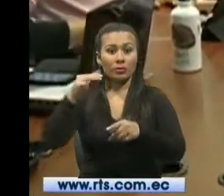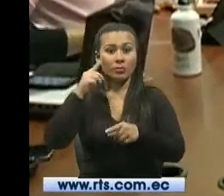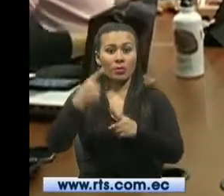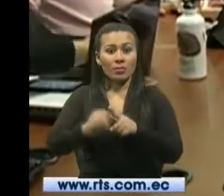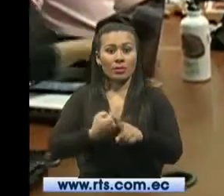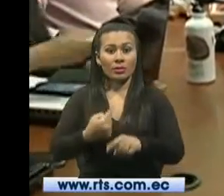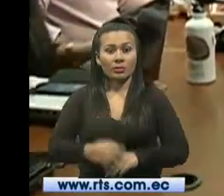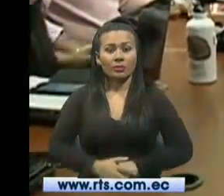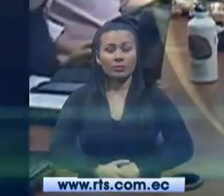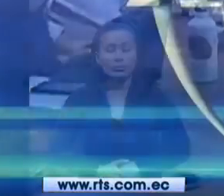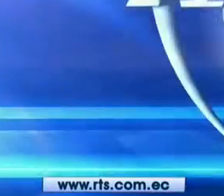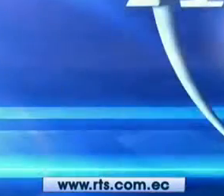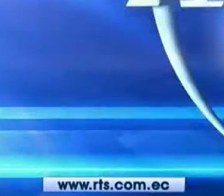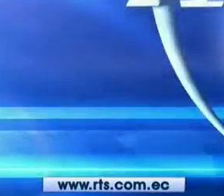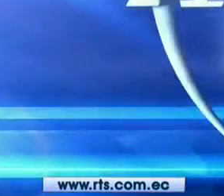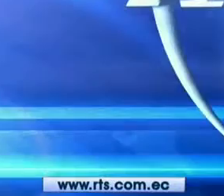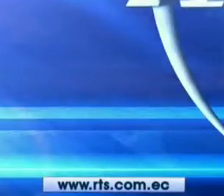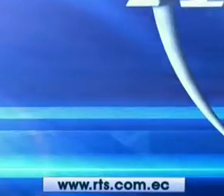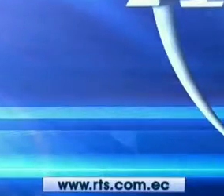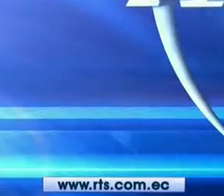Javier Gallo.